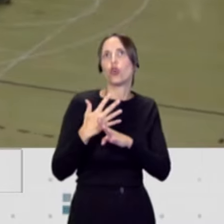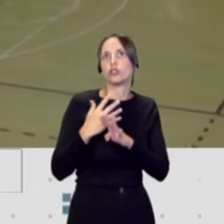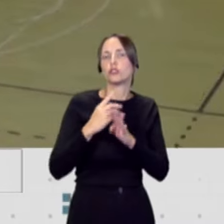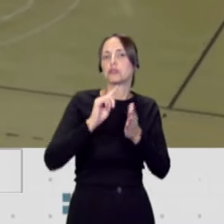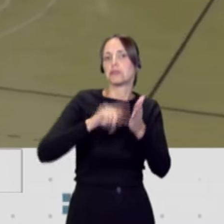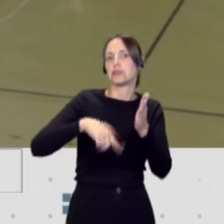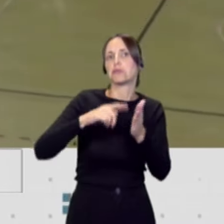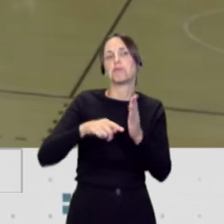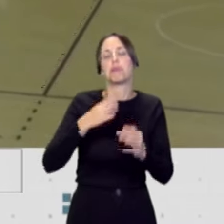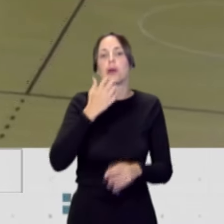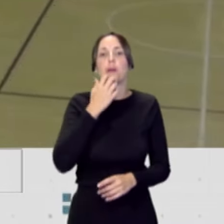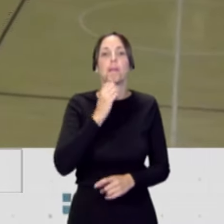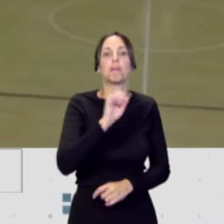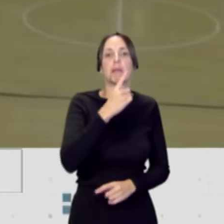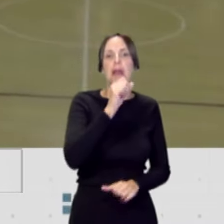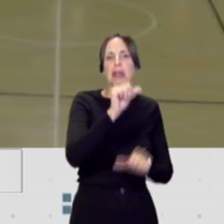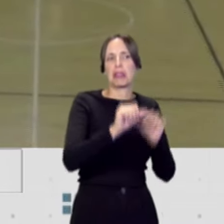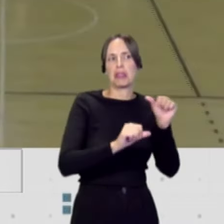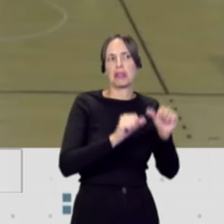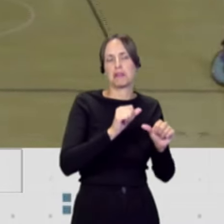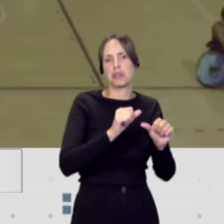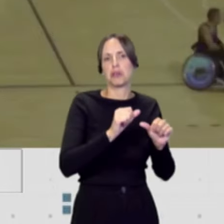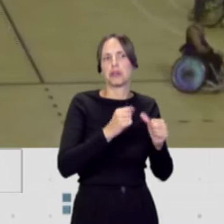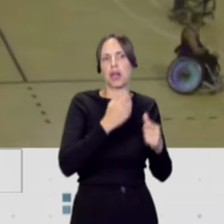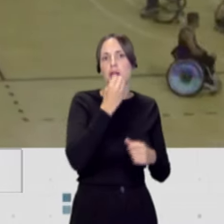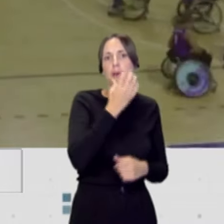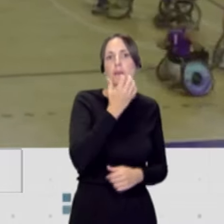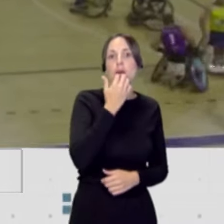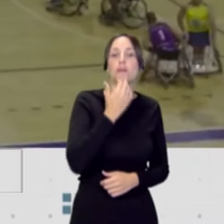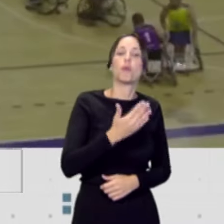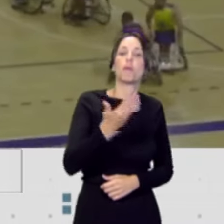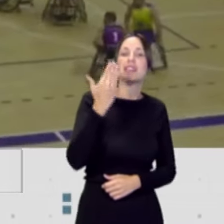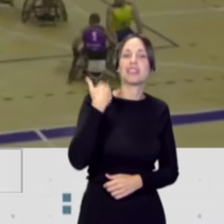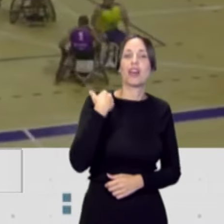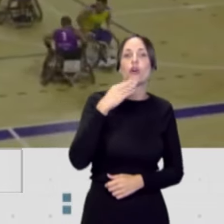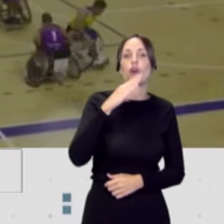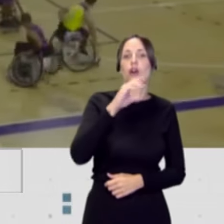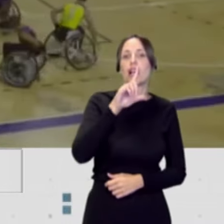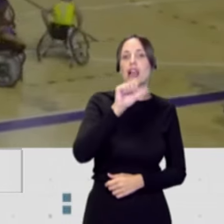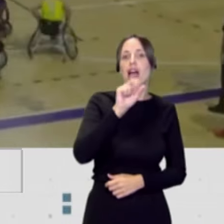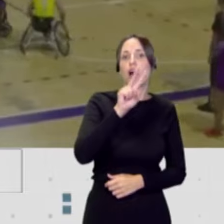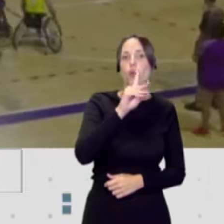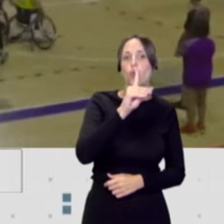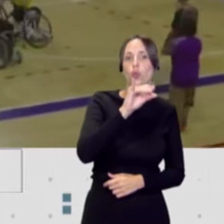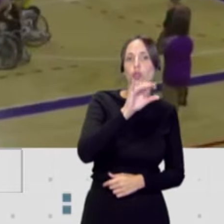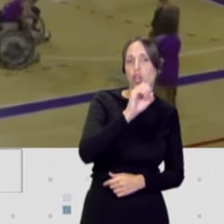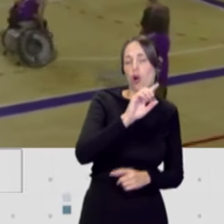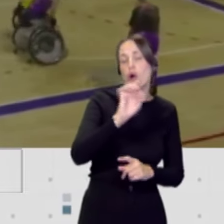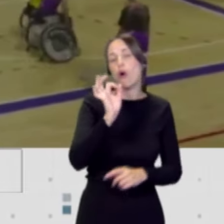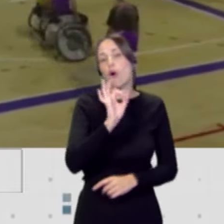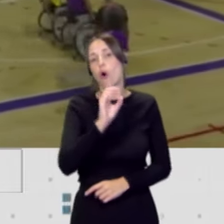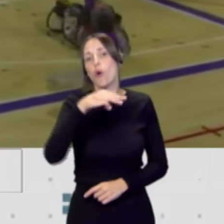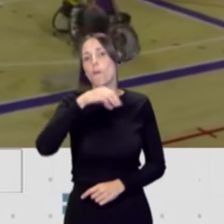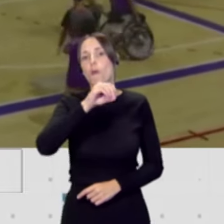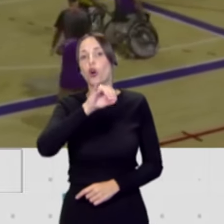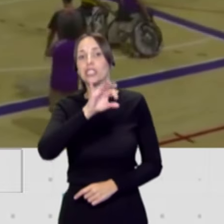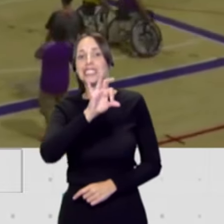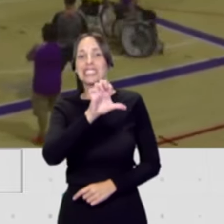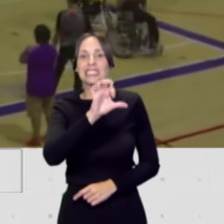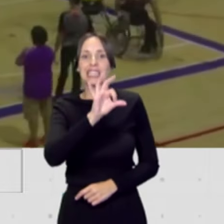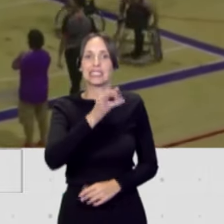como Claudio González el año pasado en el Econe o Moisés. Uh-huh. Y los jugadores que teníamos ya de la plantilla del año pasado